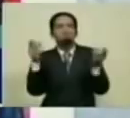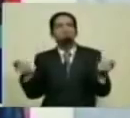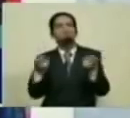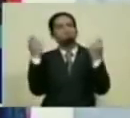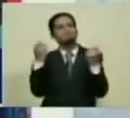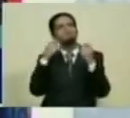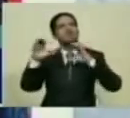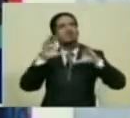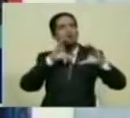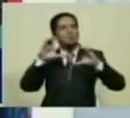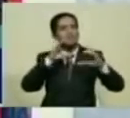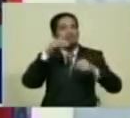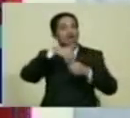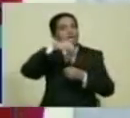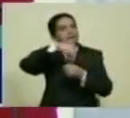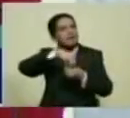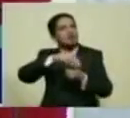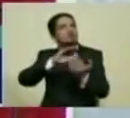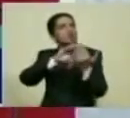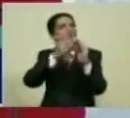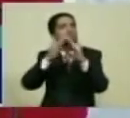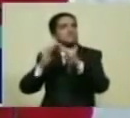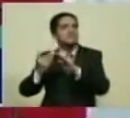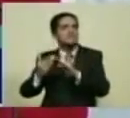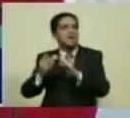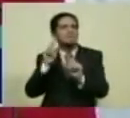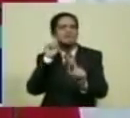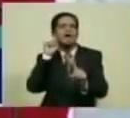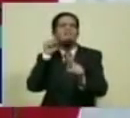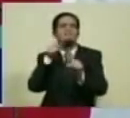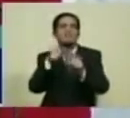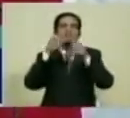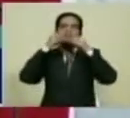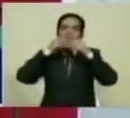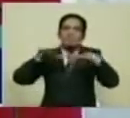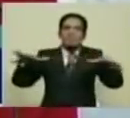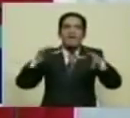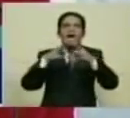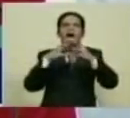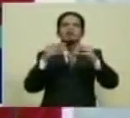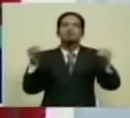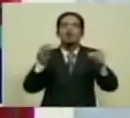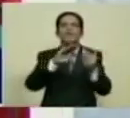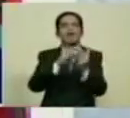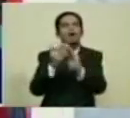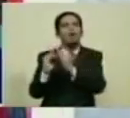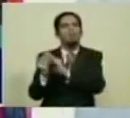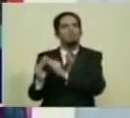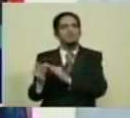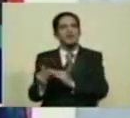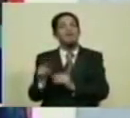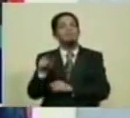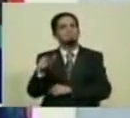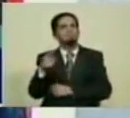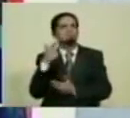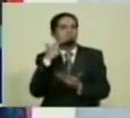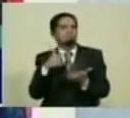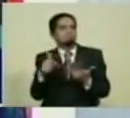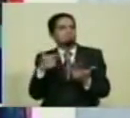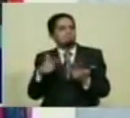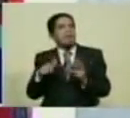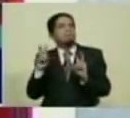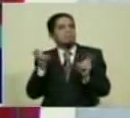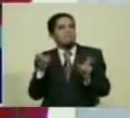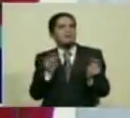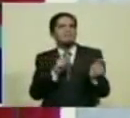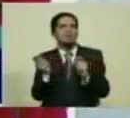comunicación desde los pueblos y comunidades indígenas, a fin de llevar el mensaje a todos los rincones de nuestras comunidades. Son parte de los temas que